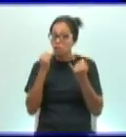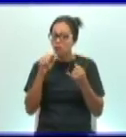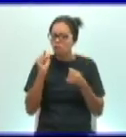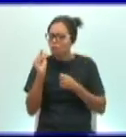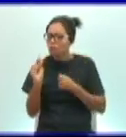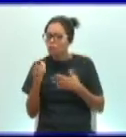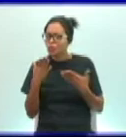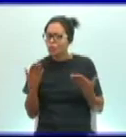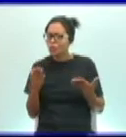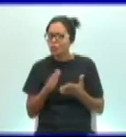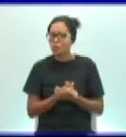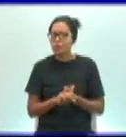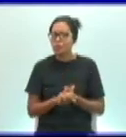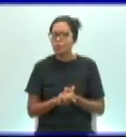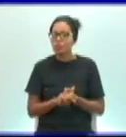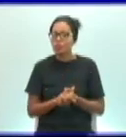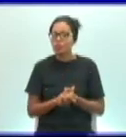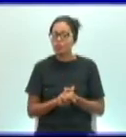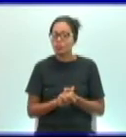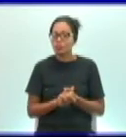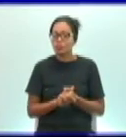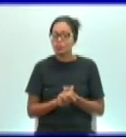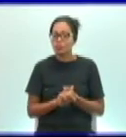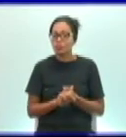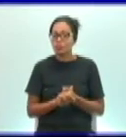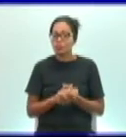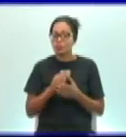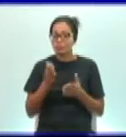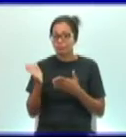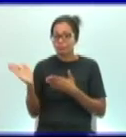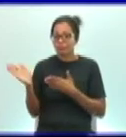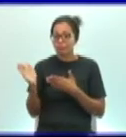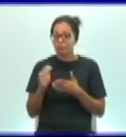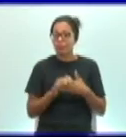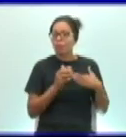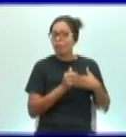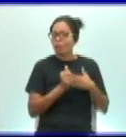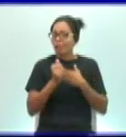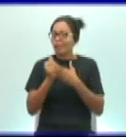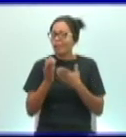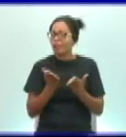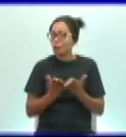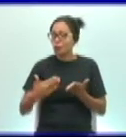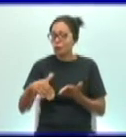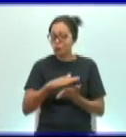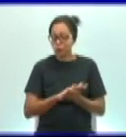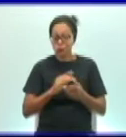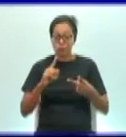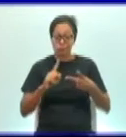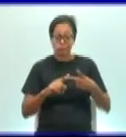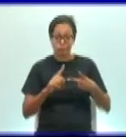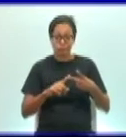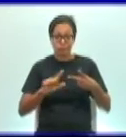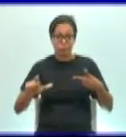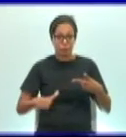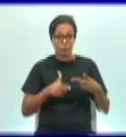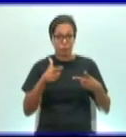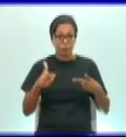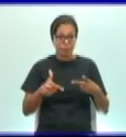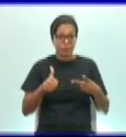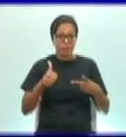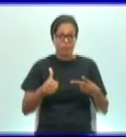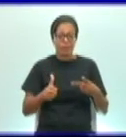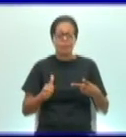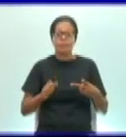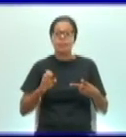momento. Ahí tenemos la otra, líder estudiantil, presidente de la FEU, organizador del directorio revolucionario, firmante